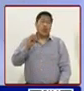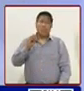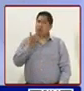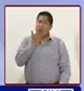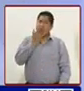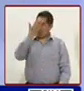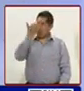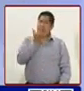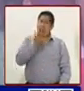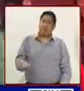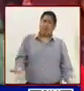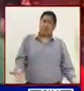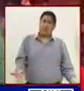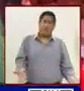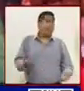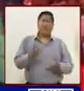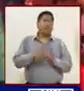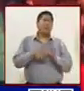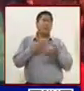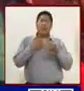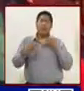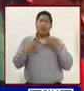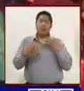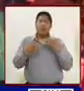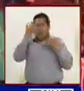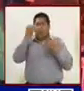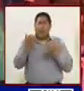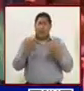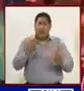Uriarte, ¿no? Tú nos cuentas, danos los detalles que tendremos más adelante.